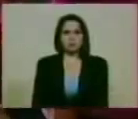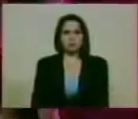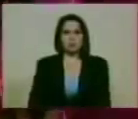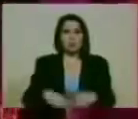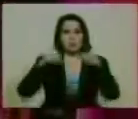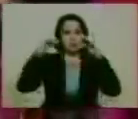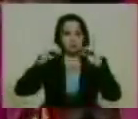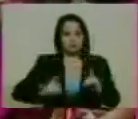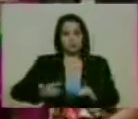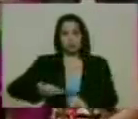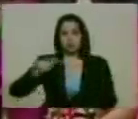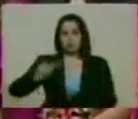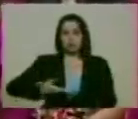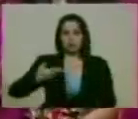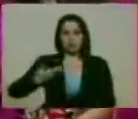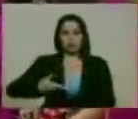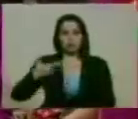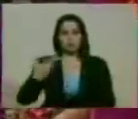¿verdad?